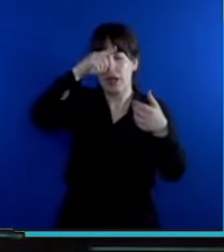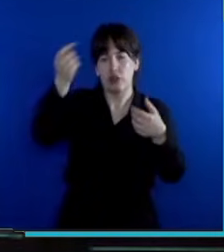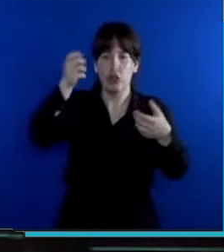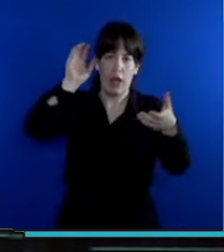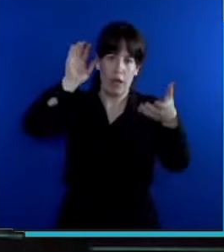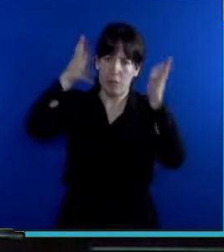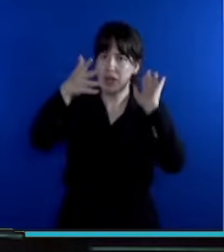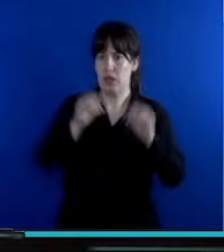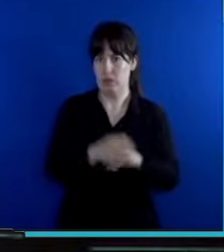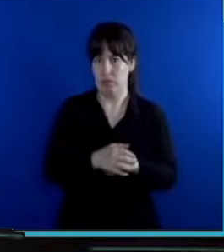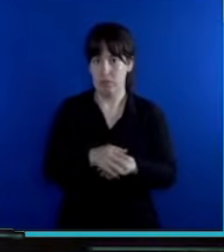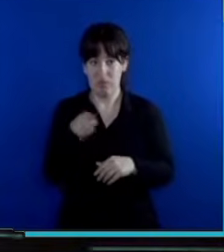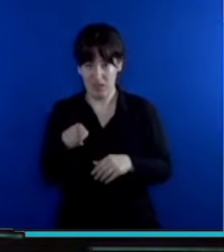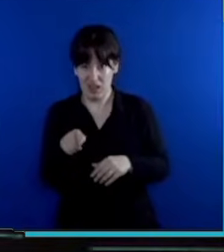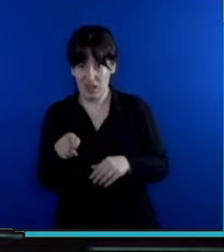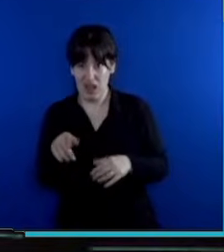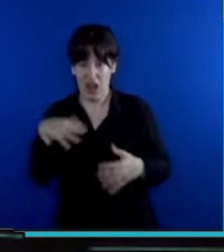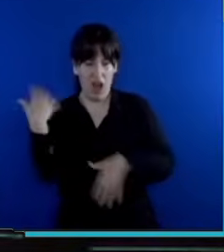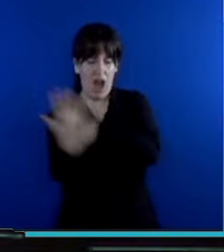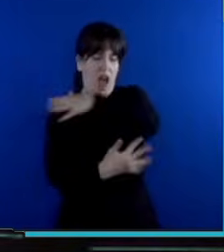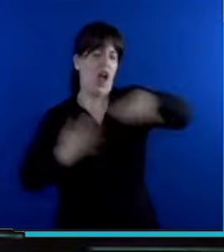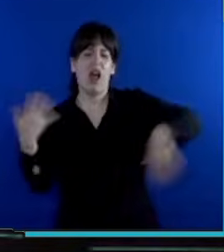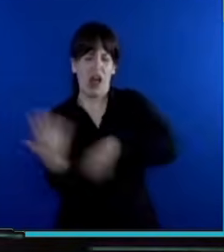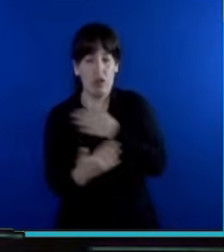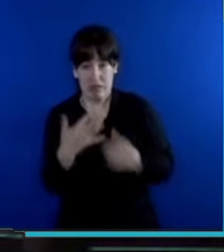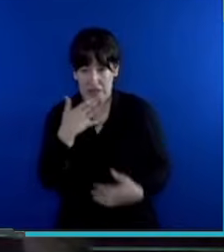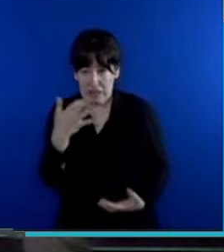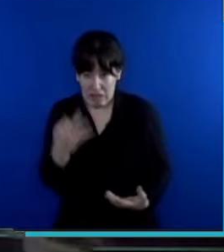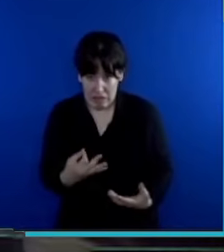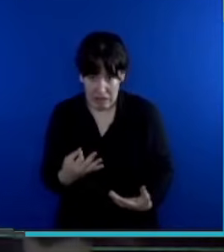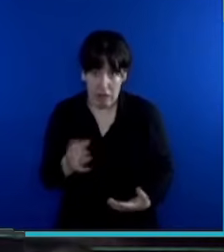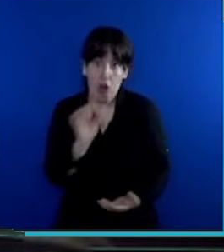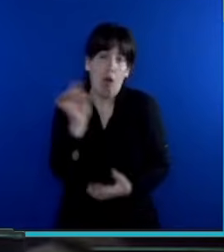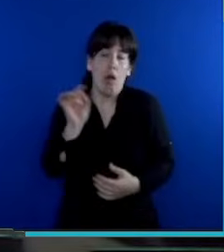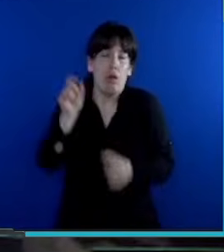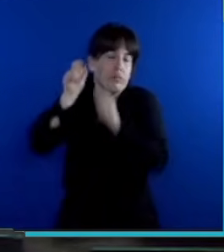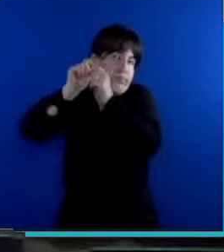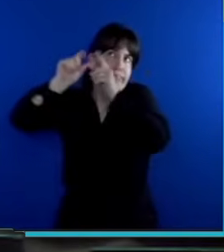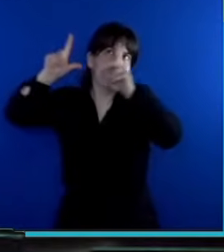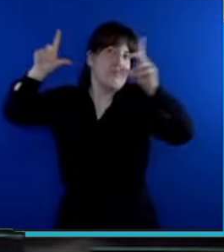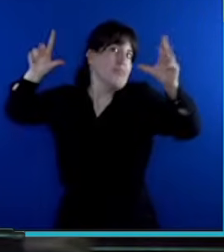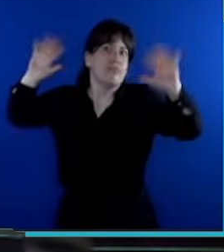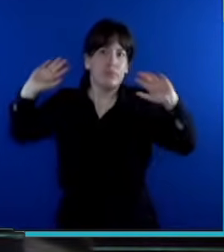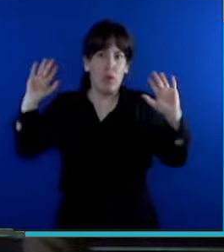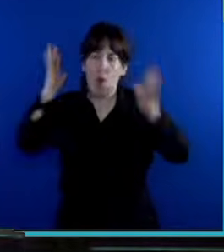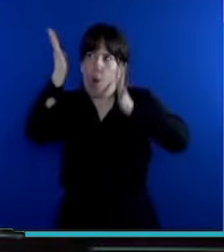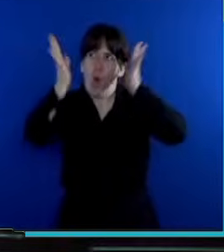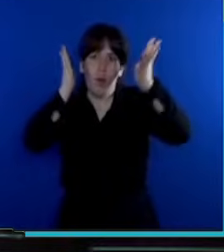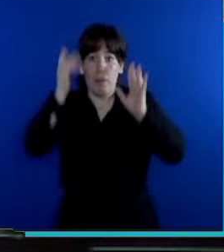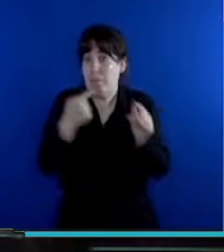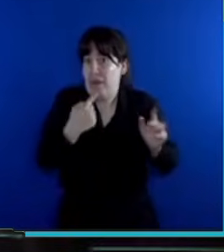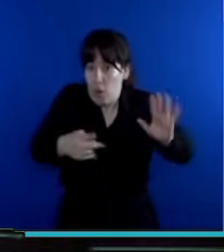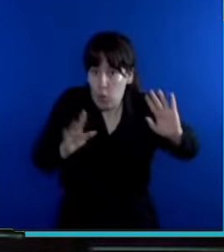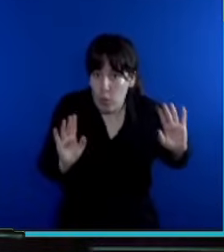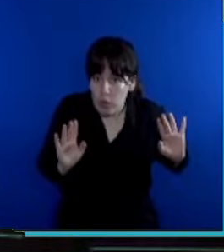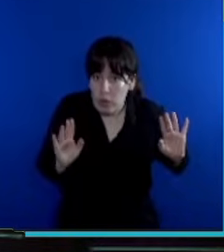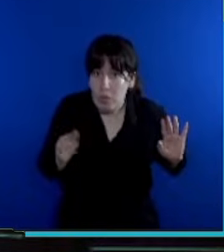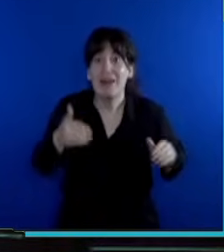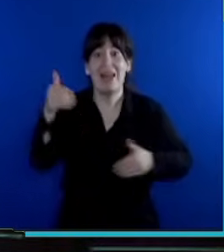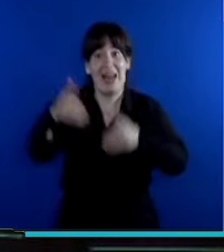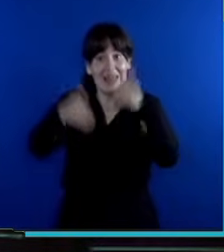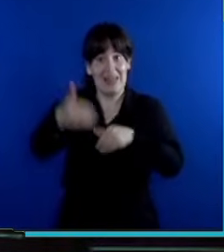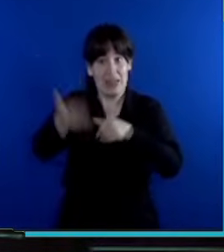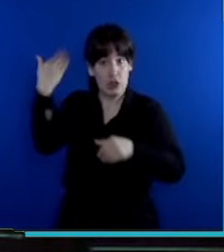Pero preguntamos, ¿es real este caos que él percibe o es un producto de su febril imaginación? Le pregunto porque en las elecciones